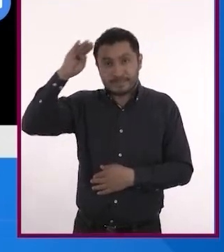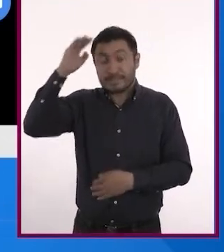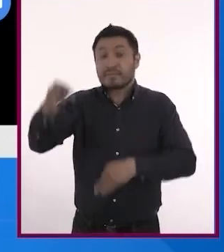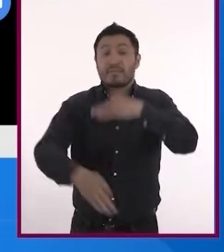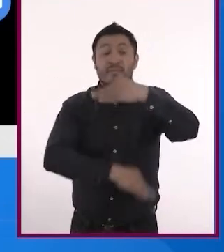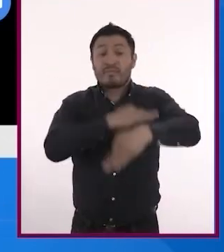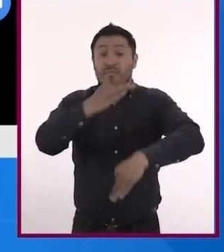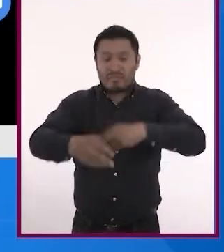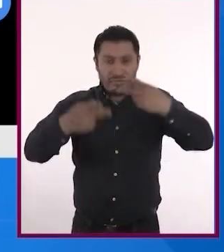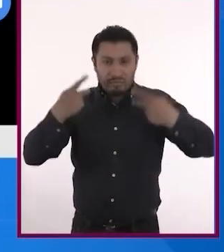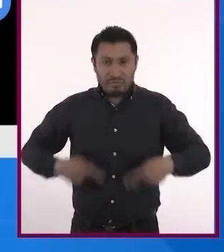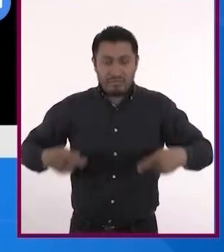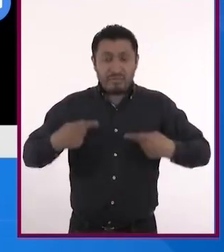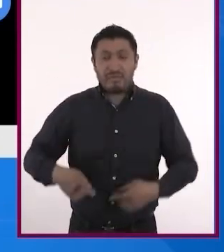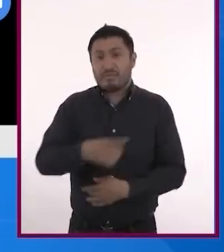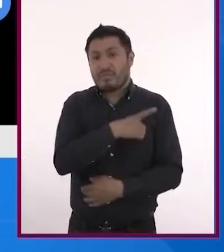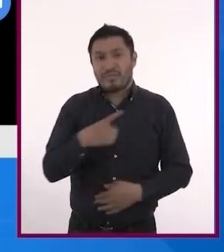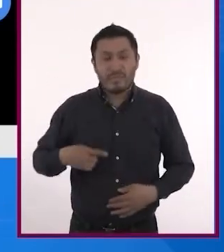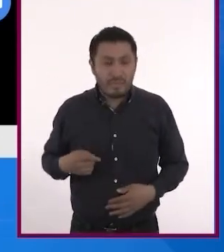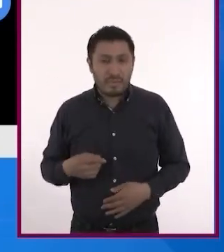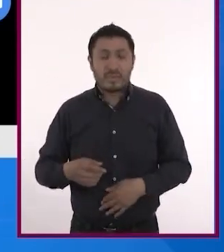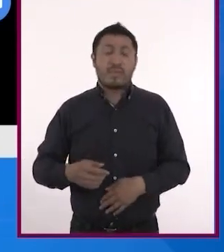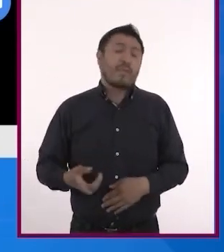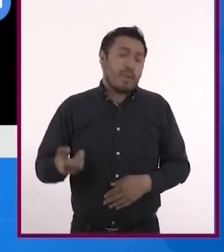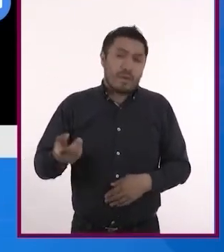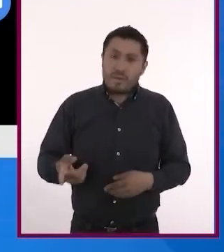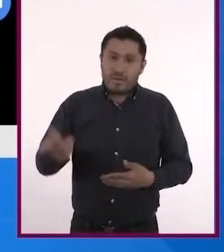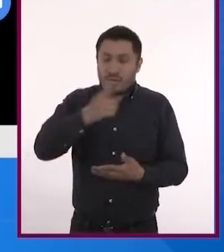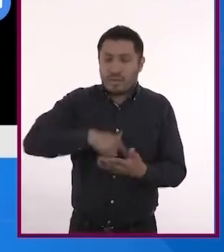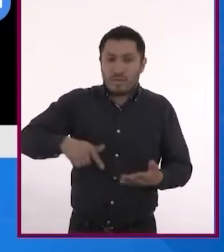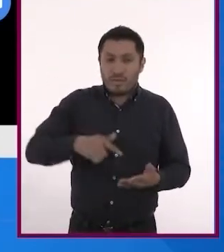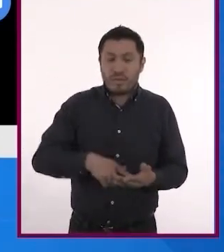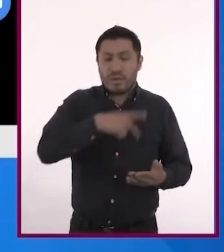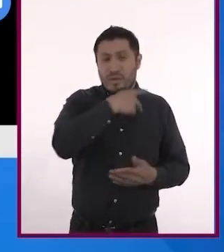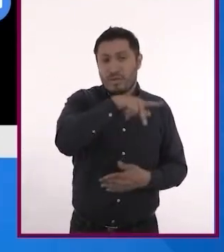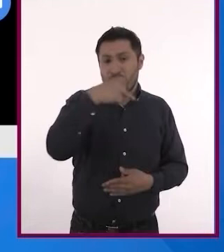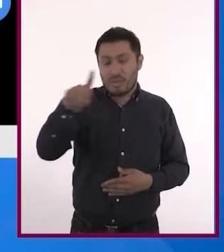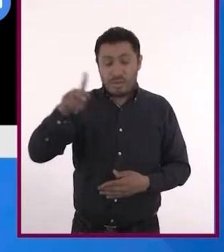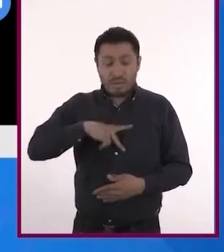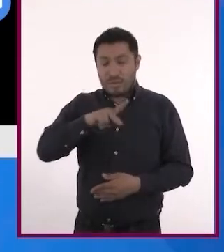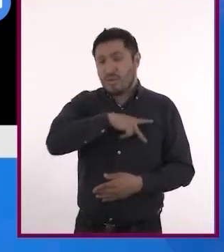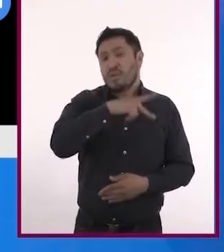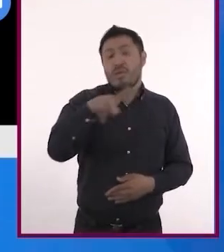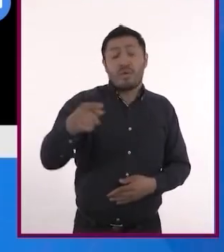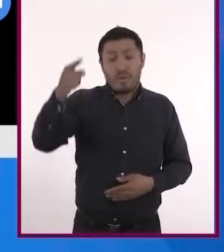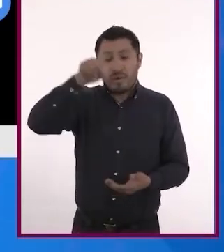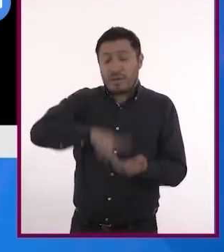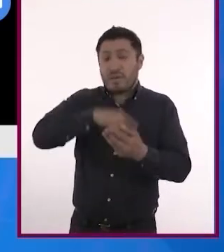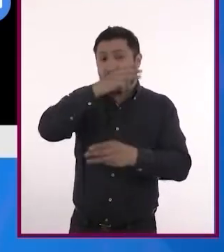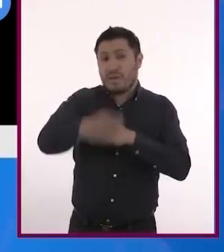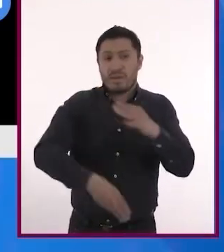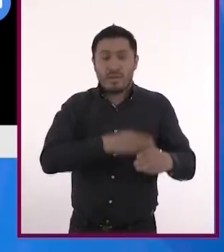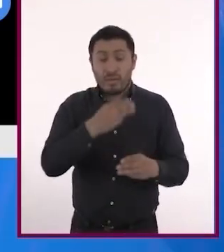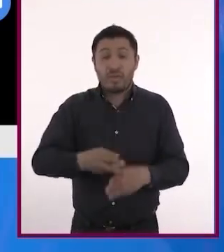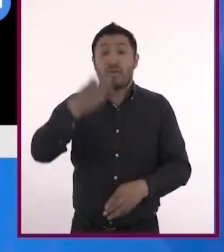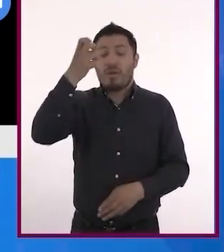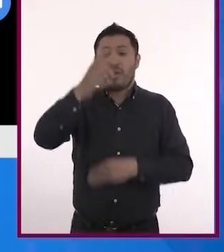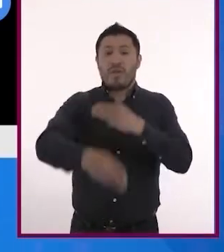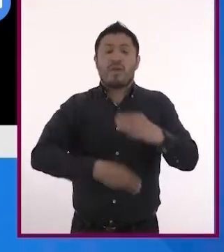y todas tenemos que tener nuestro propio lugar en este mundo y que este es un mundo